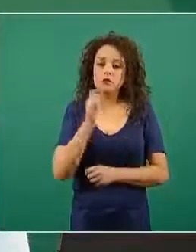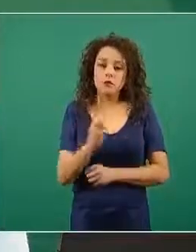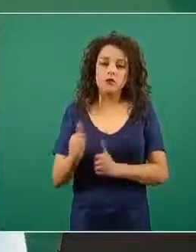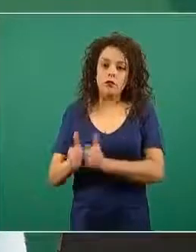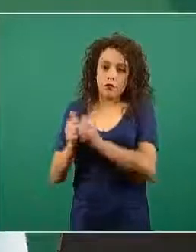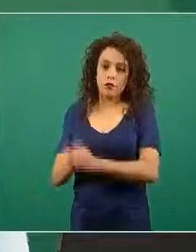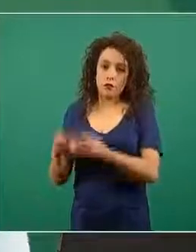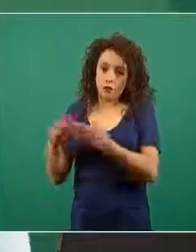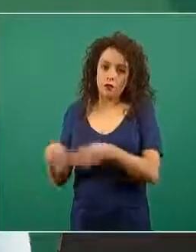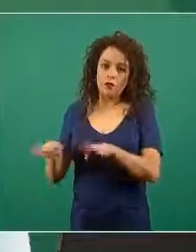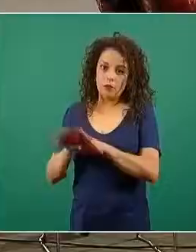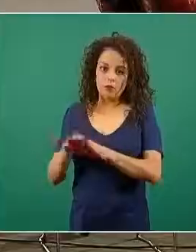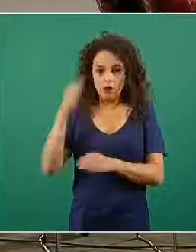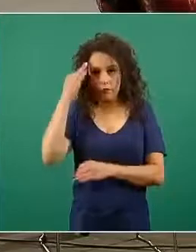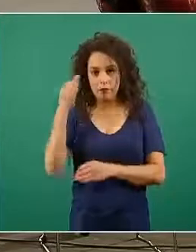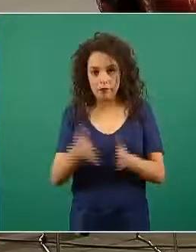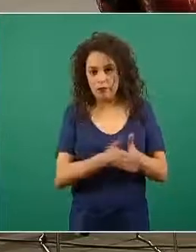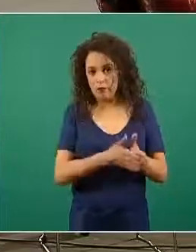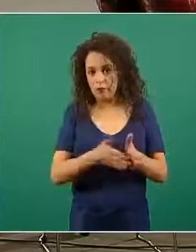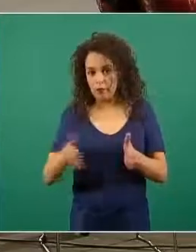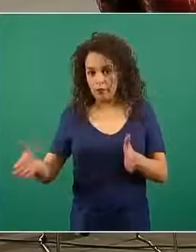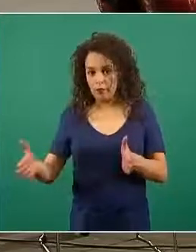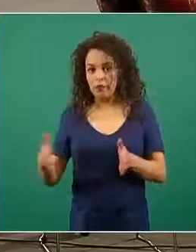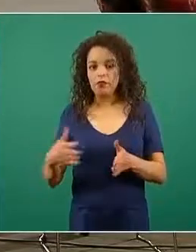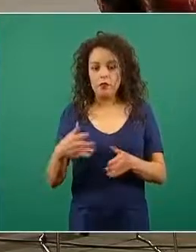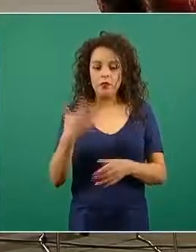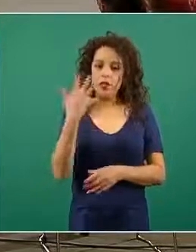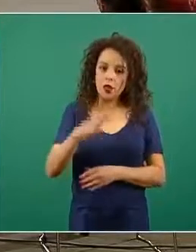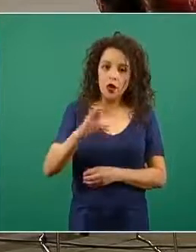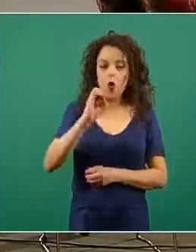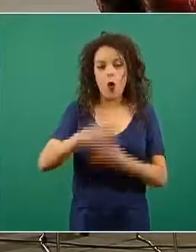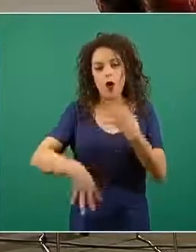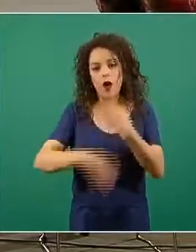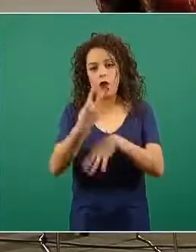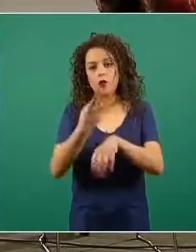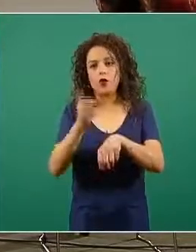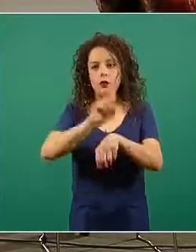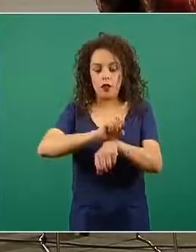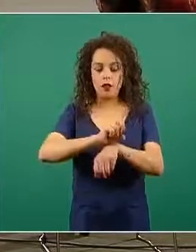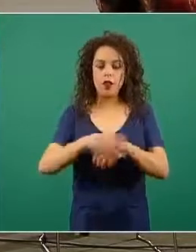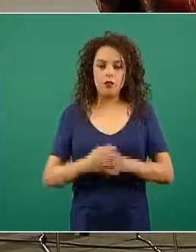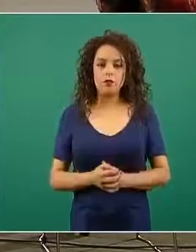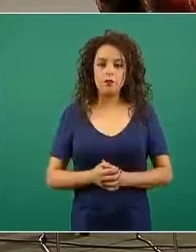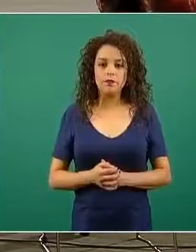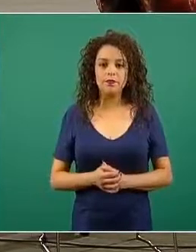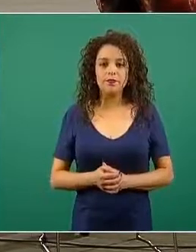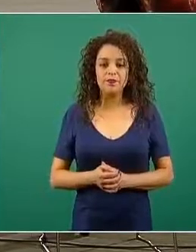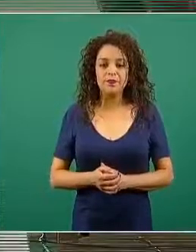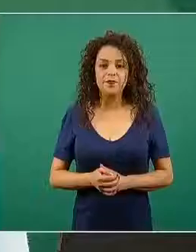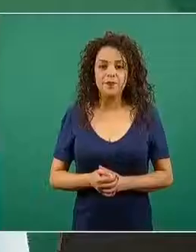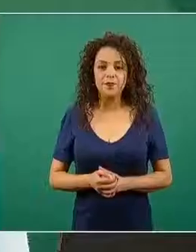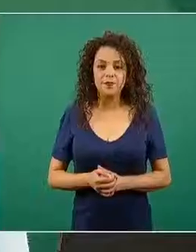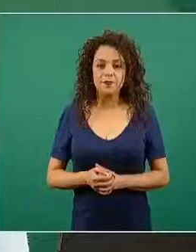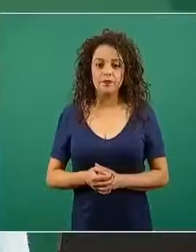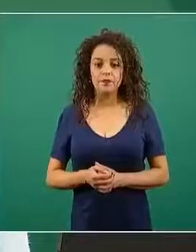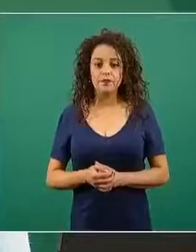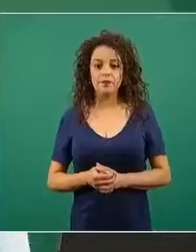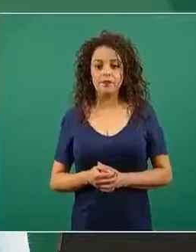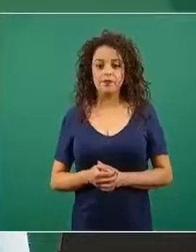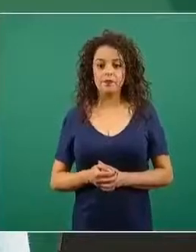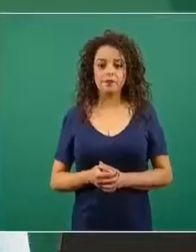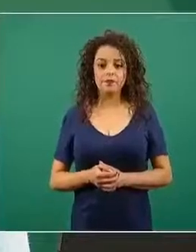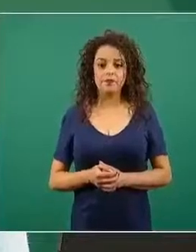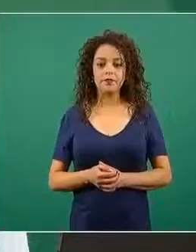de aislamiento de los 10 o 14 días que están establecidos. Entonces,